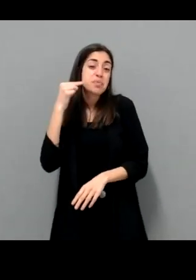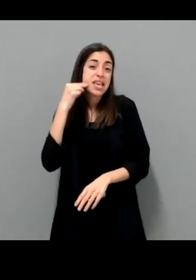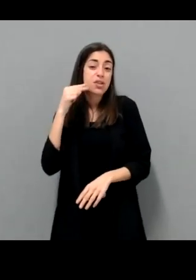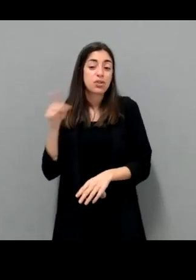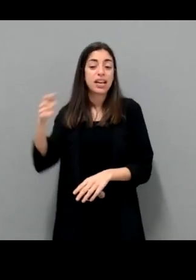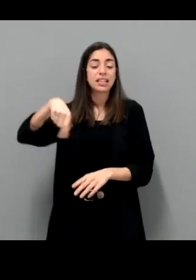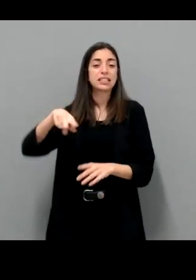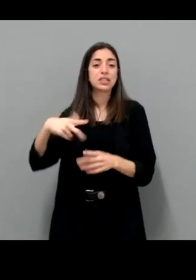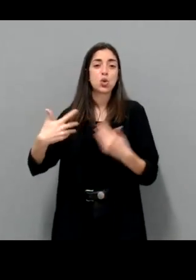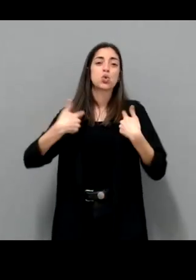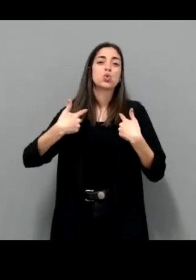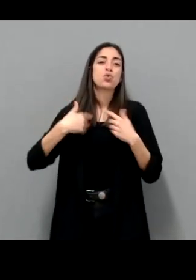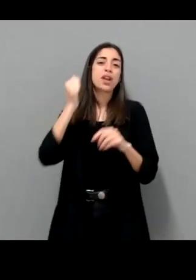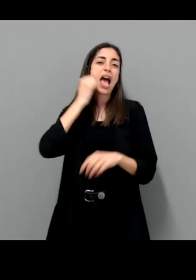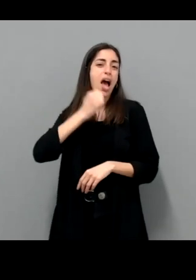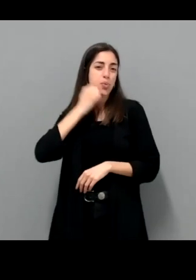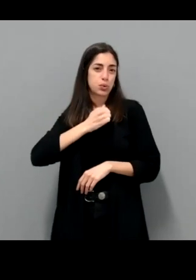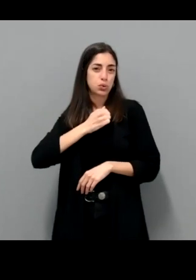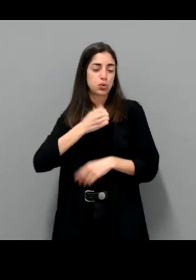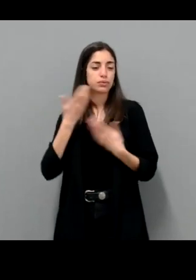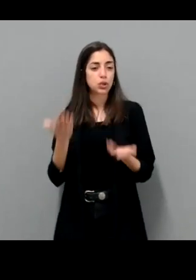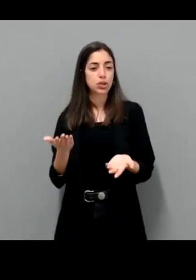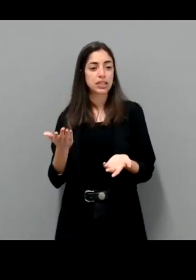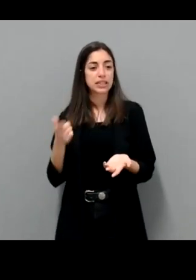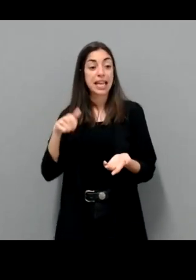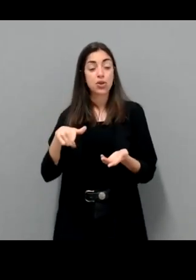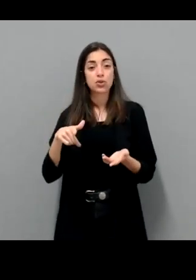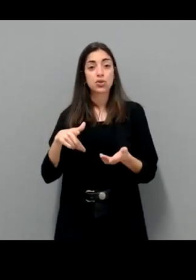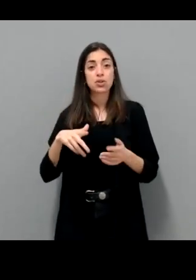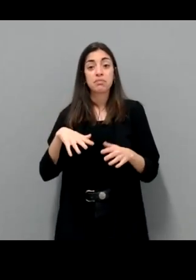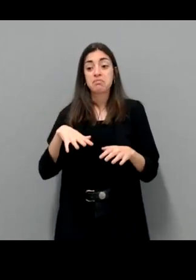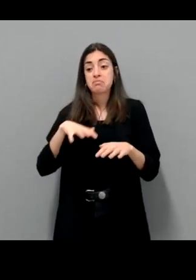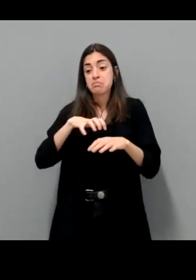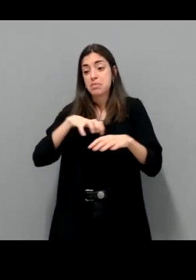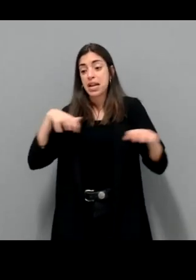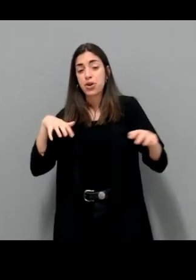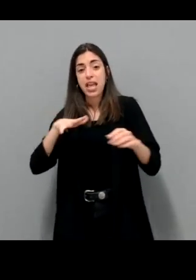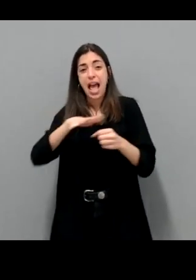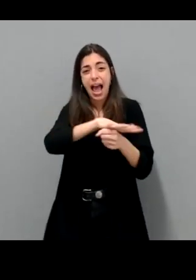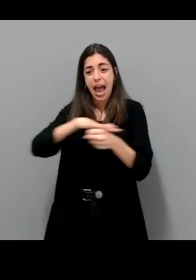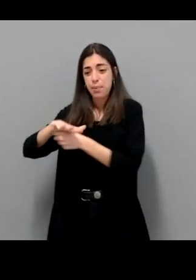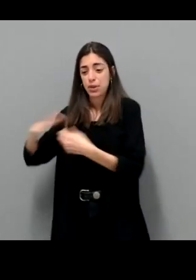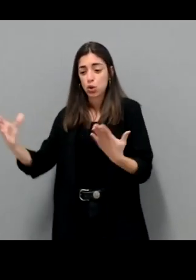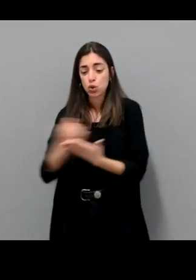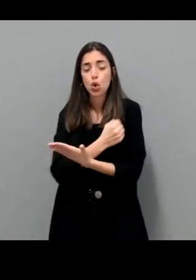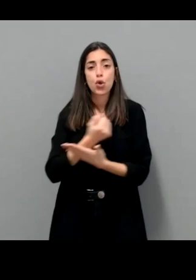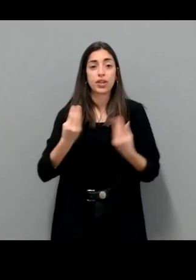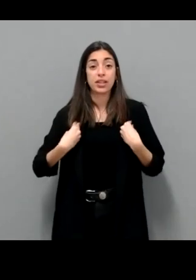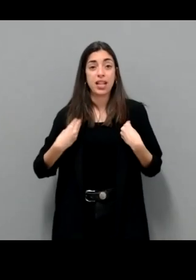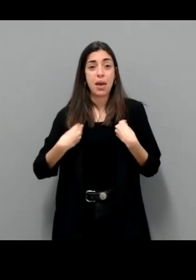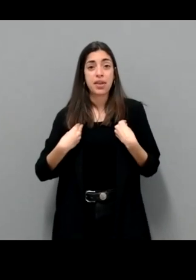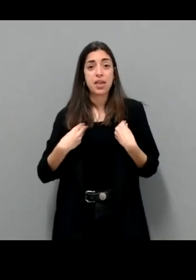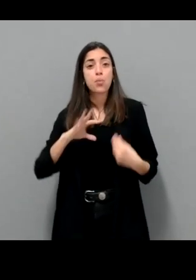son susceptibles de sufrir mayor violencia en todas las esferas de su vida y tienen mayor incidencia de